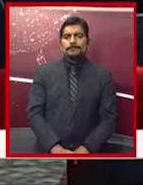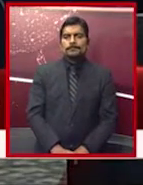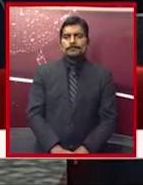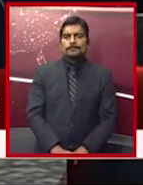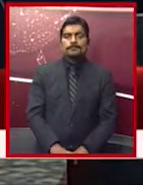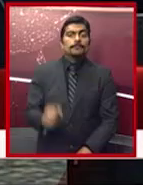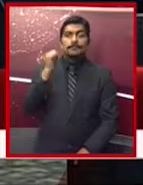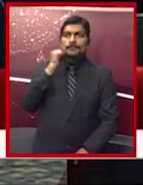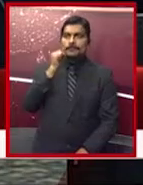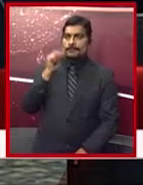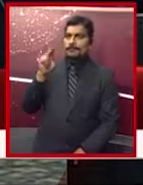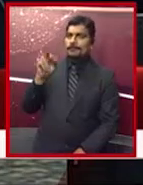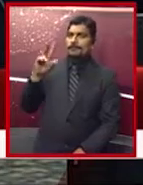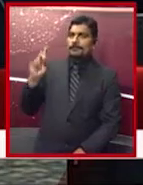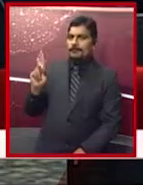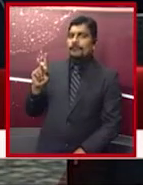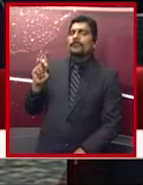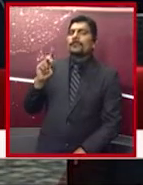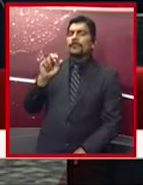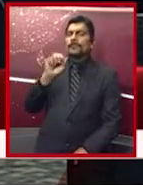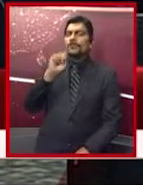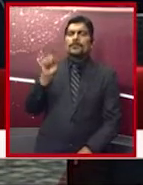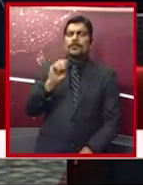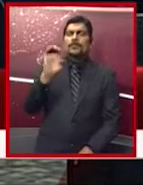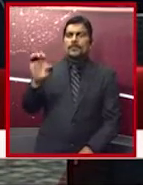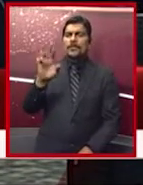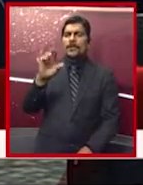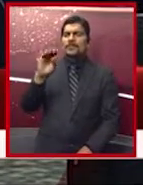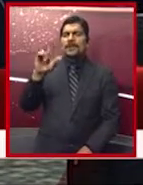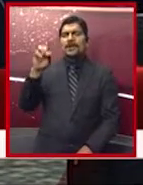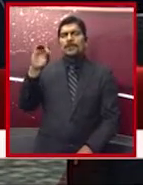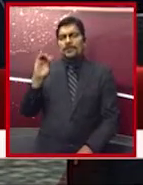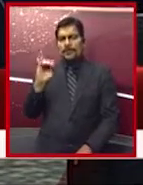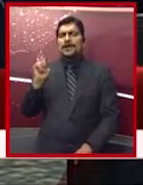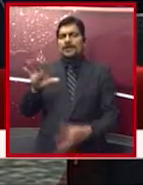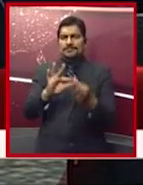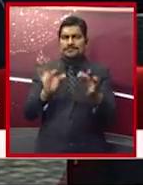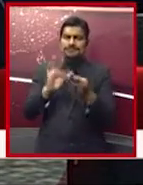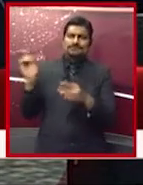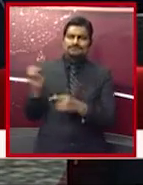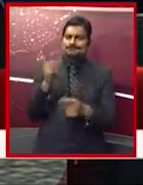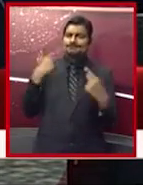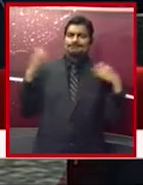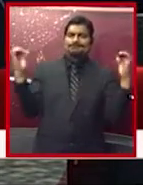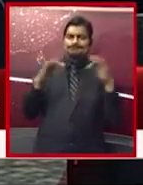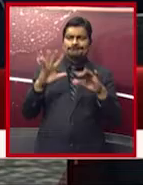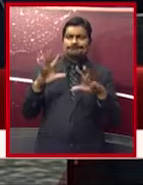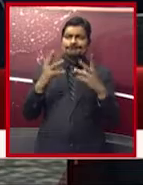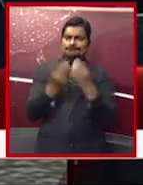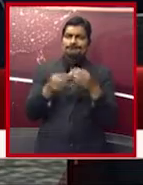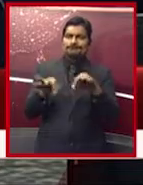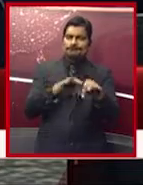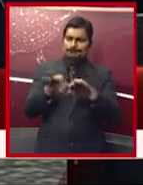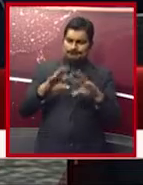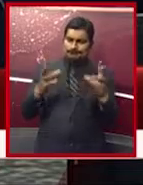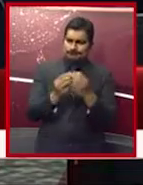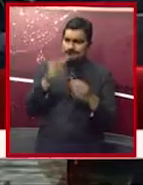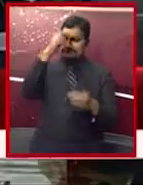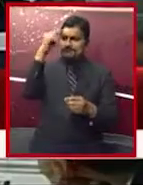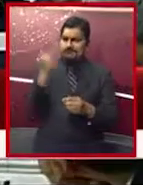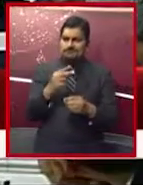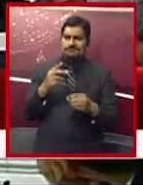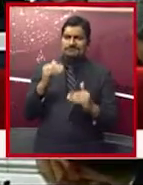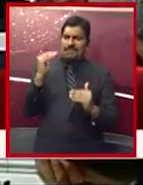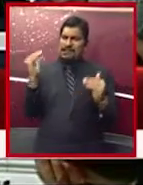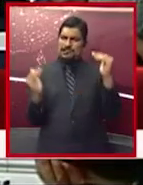El senador del PRD, Zoé Robledo Aburto, reconoció la disposición de los funcionarios que asistieron a la reunión de trabajo. Dijo que México es un país